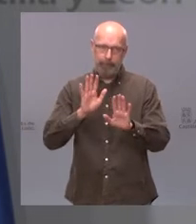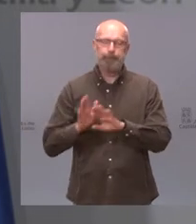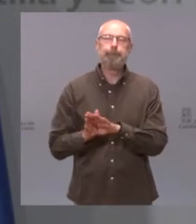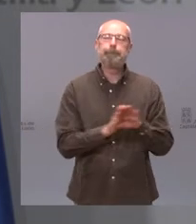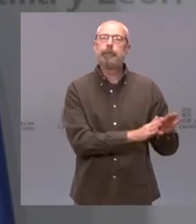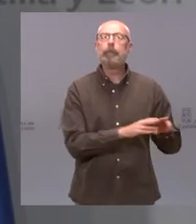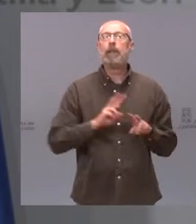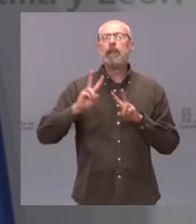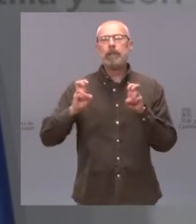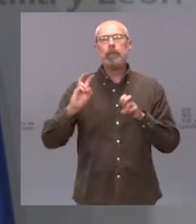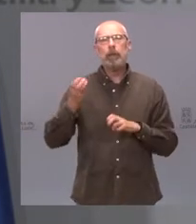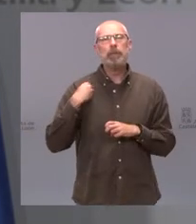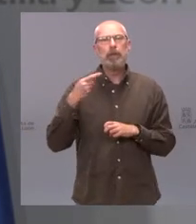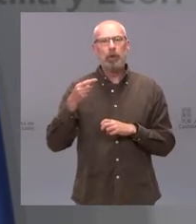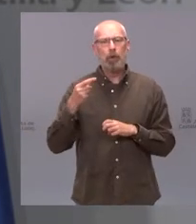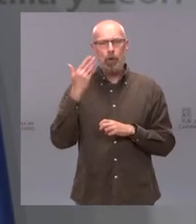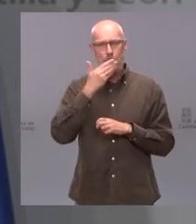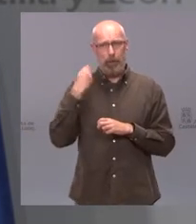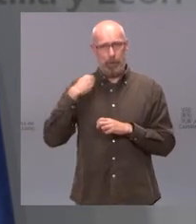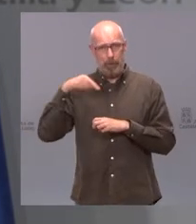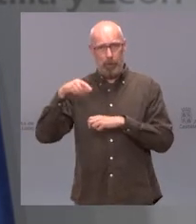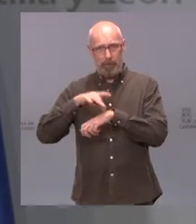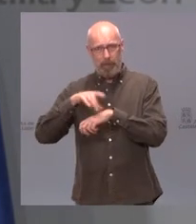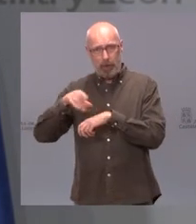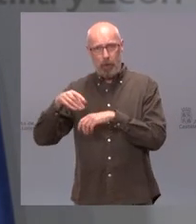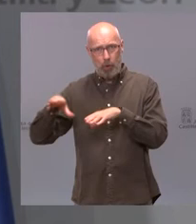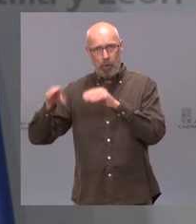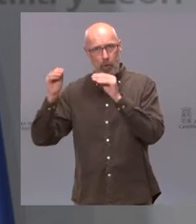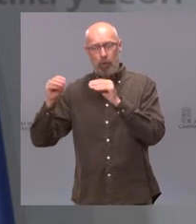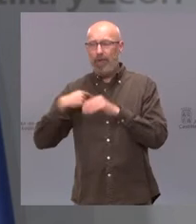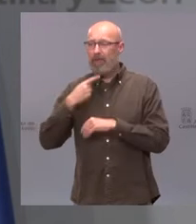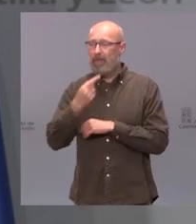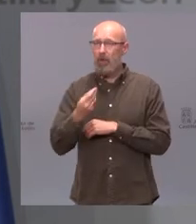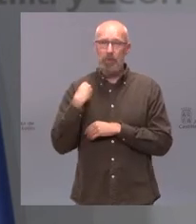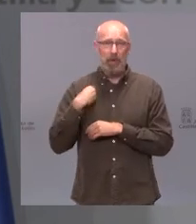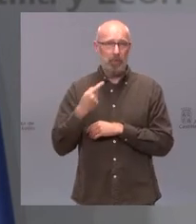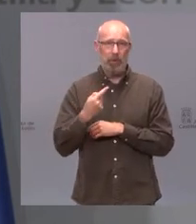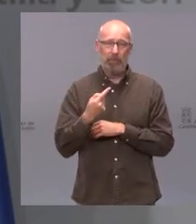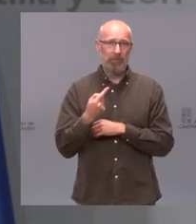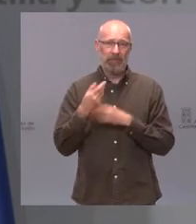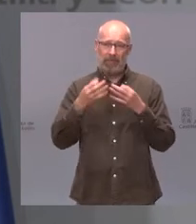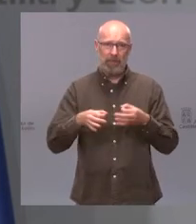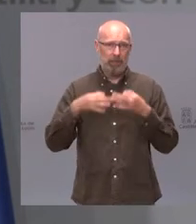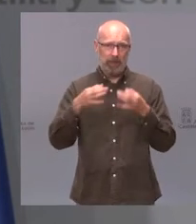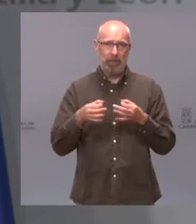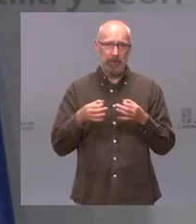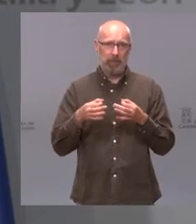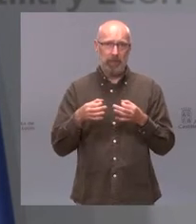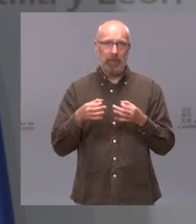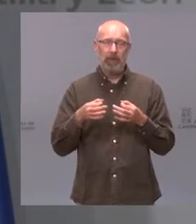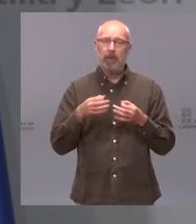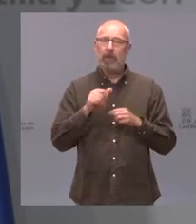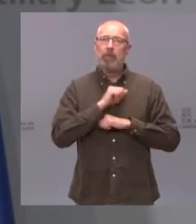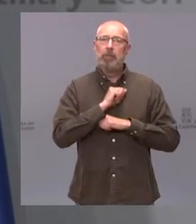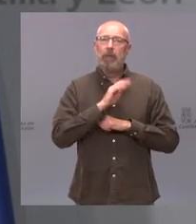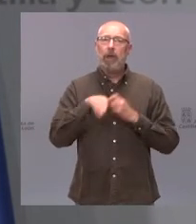que me comenta del Colegio Médico de Burgos, decirle exactamente lo mismo que digo cada vez que esto ocurre. La justicia